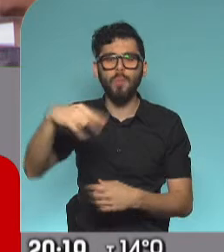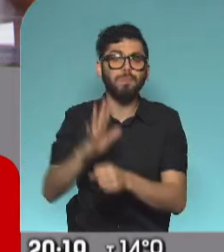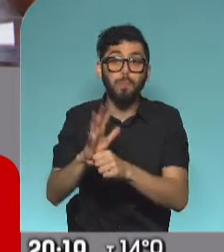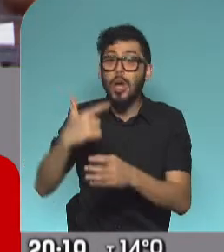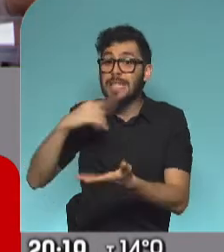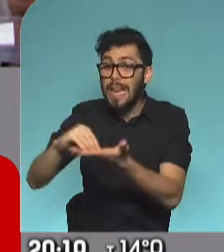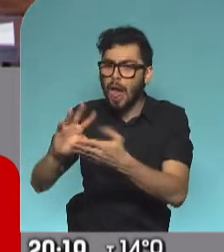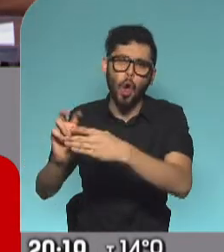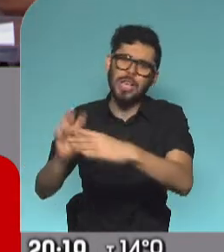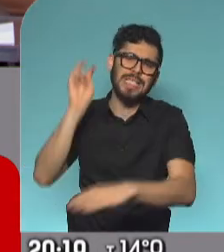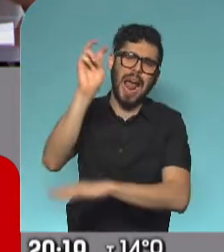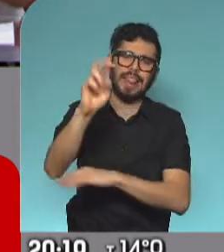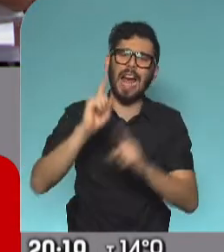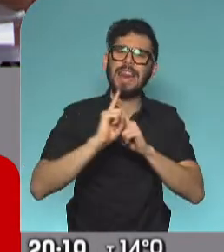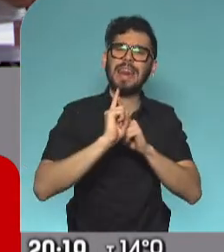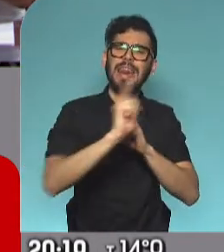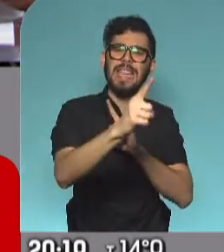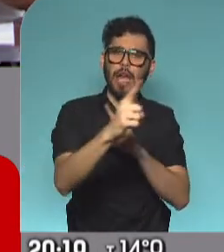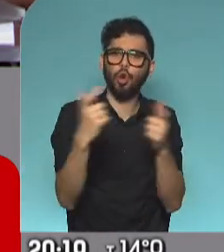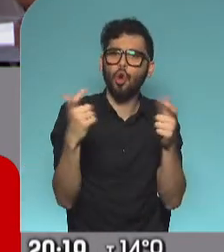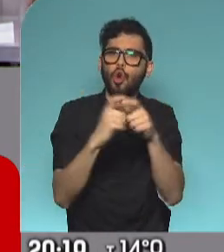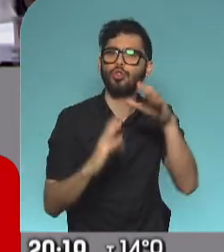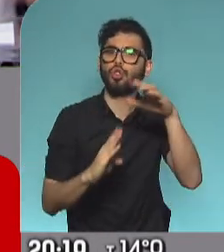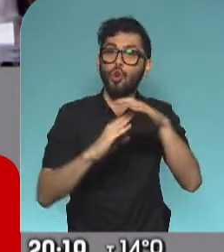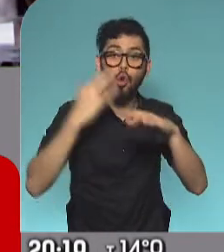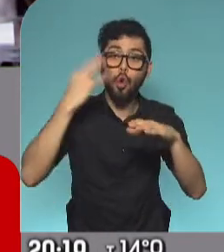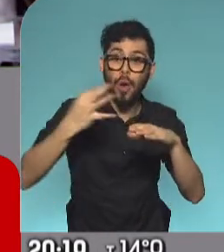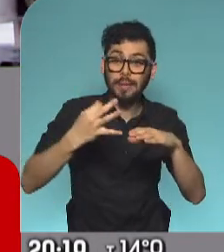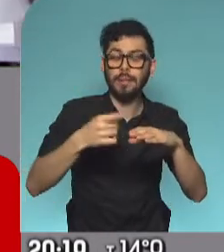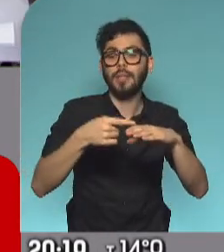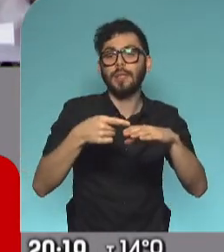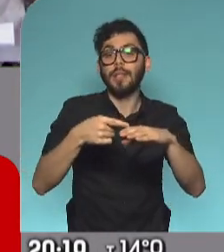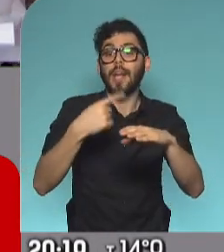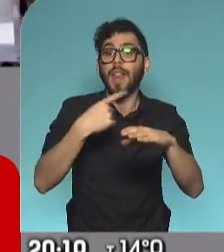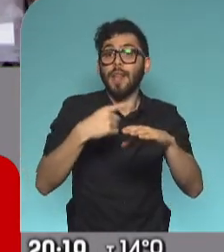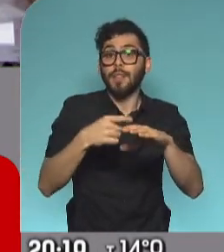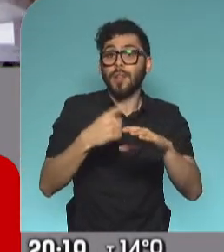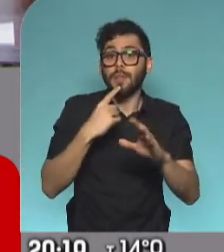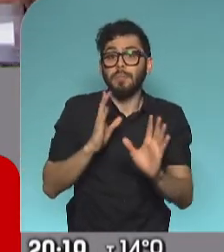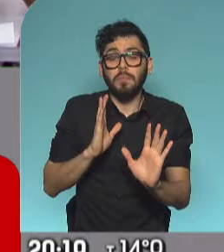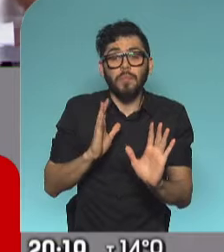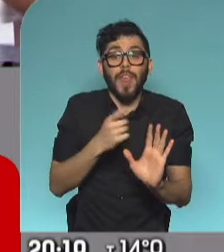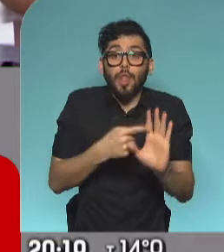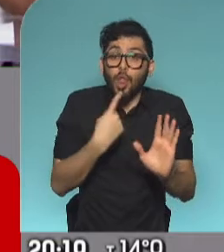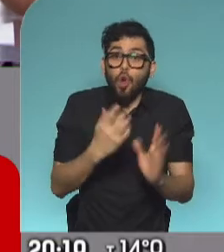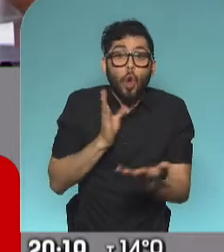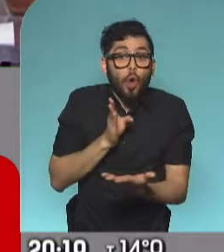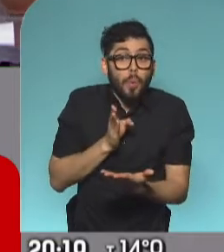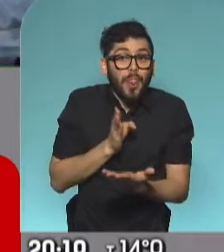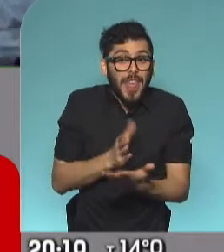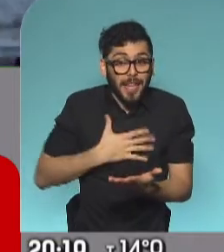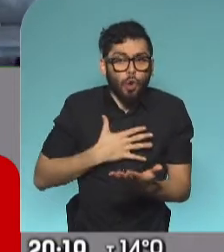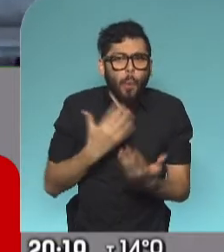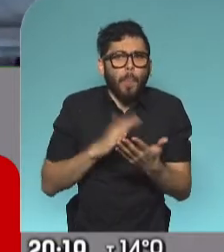dice, ellos habían pedido la inmediata intervención de la Corte y la Corte se quedó con el derecho, dijo nosotros podemos resolver sobre esta situación, pero luego más adelante. Claro, luego